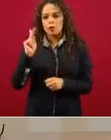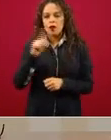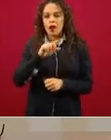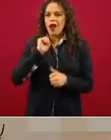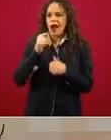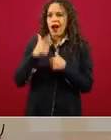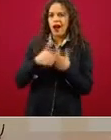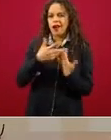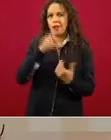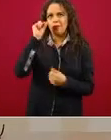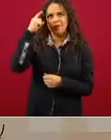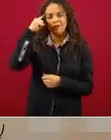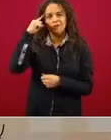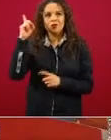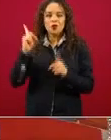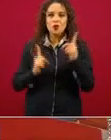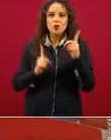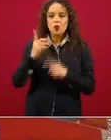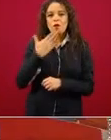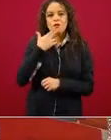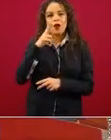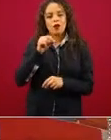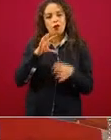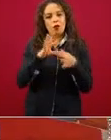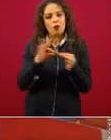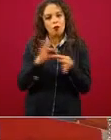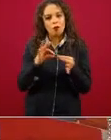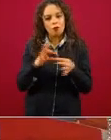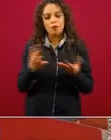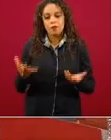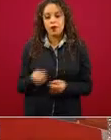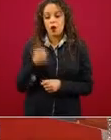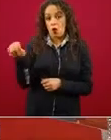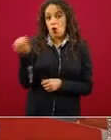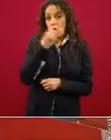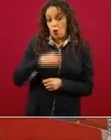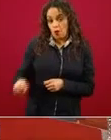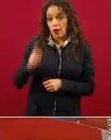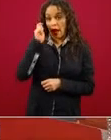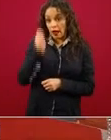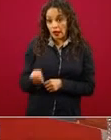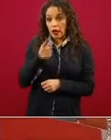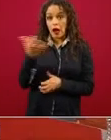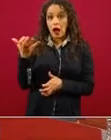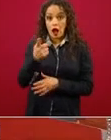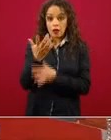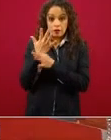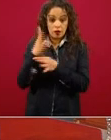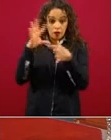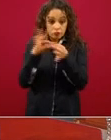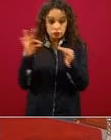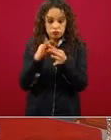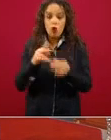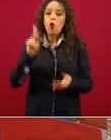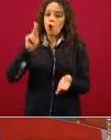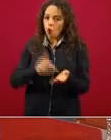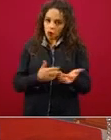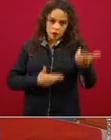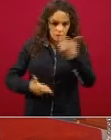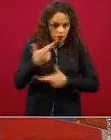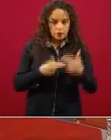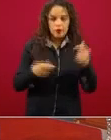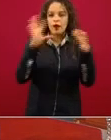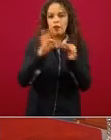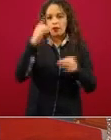quedó completamente explicada y es obligación de quien lo explica, pues con mucho gusto volverlo a explicar. Y así lo hicimos